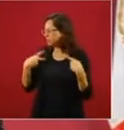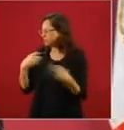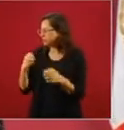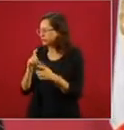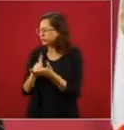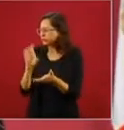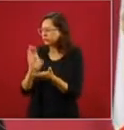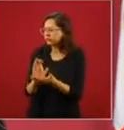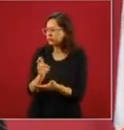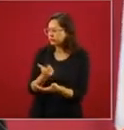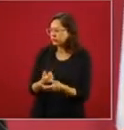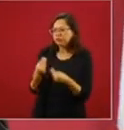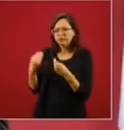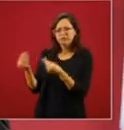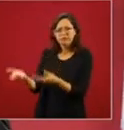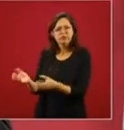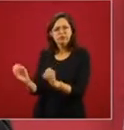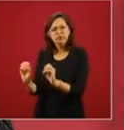nada.